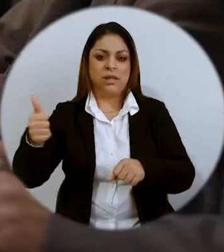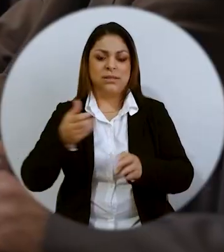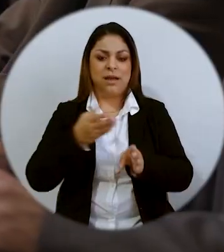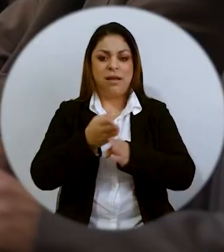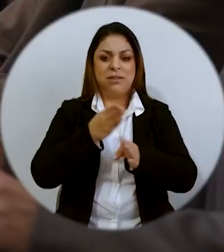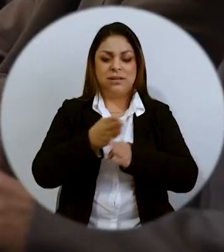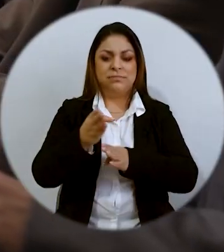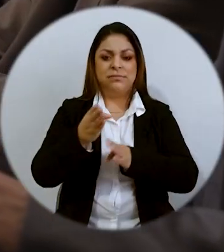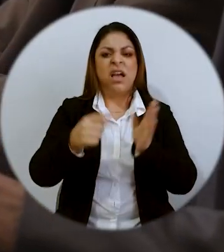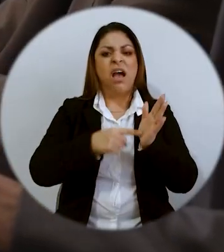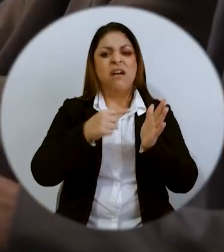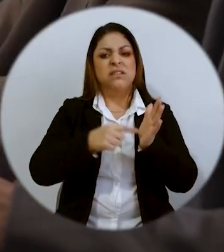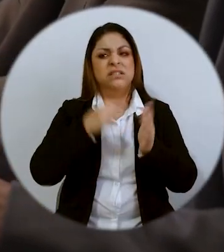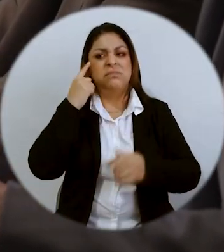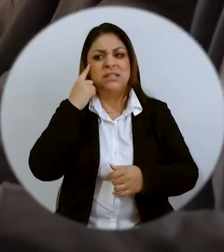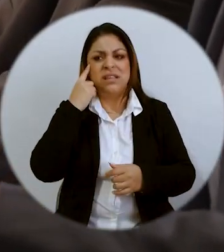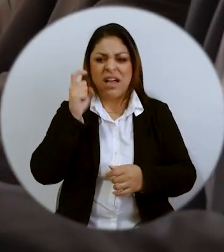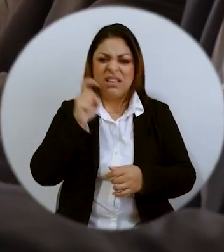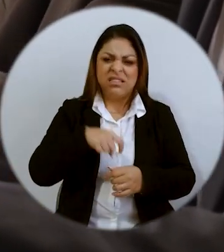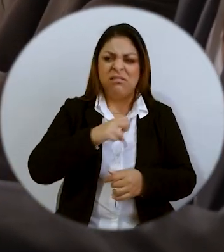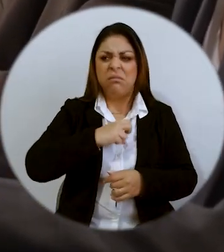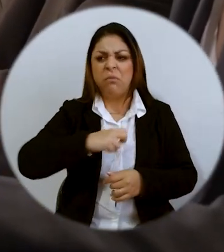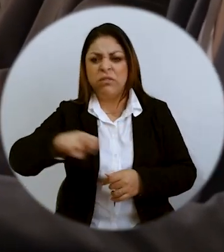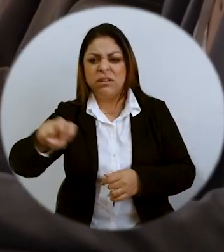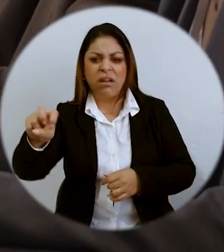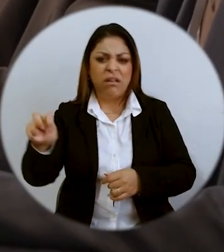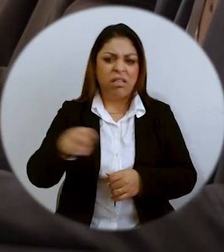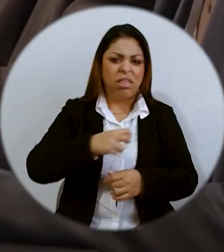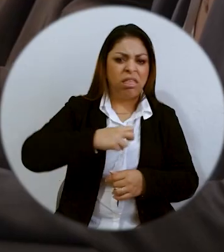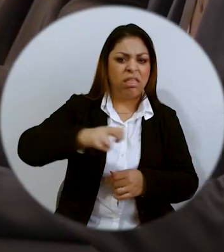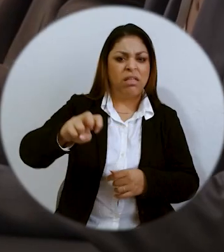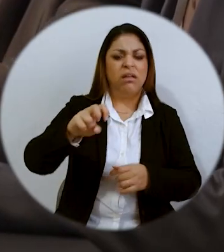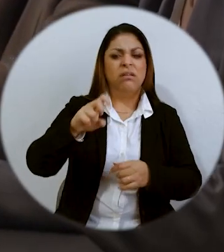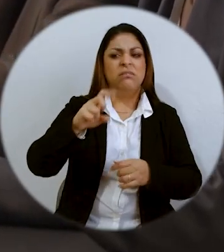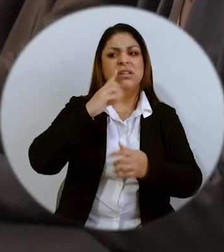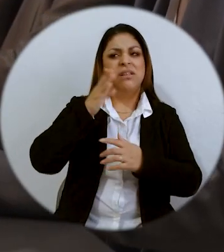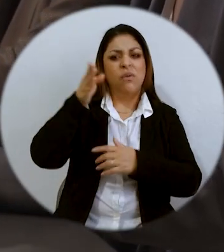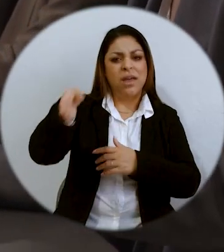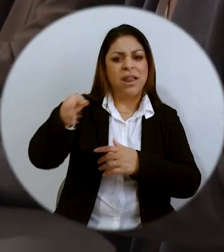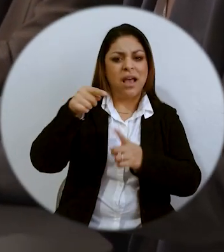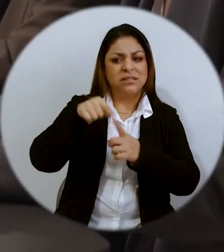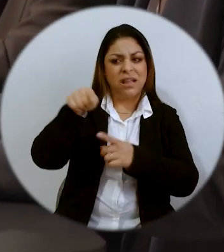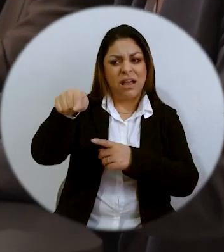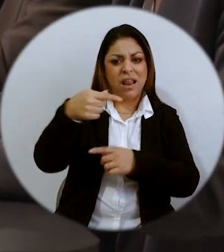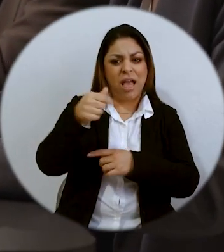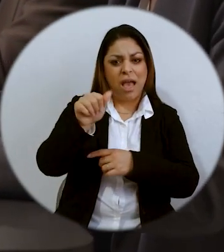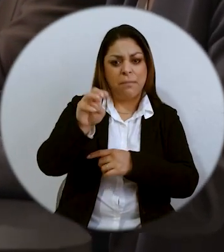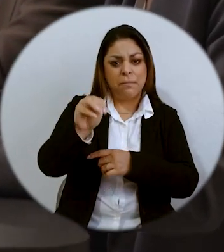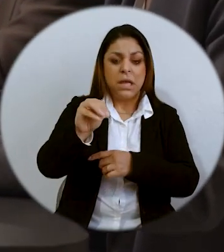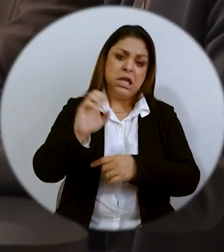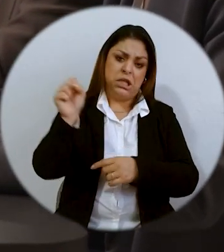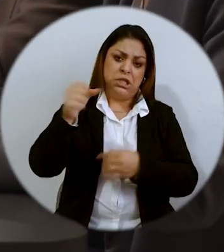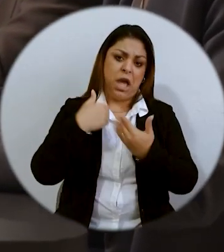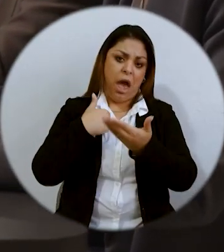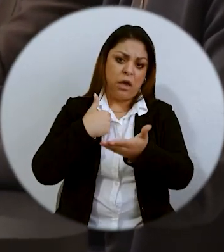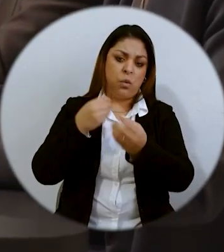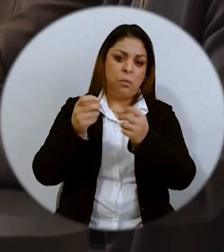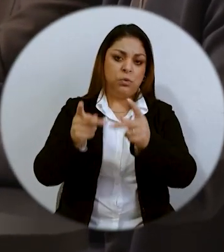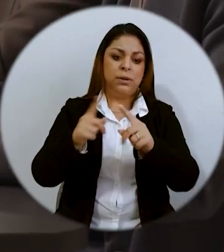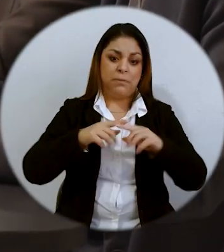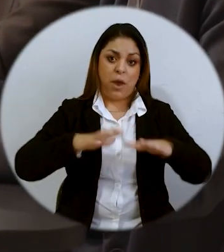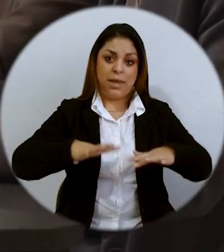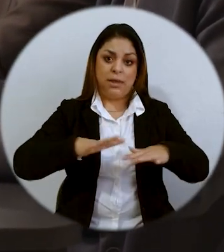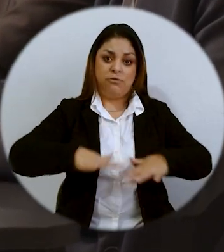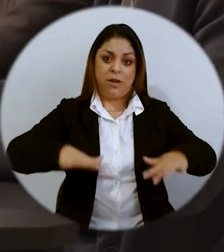tener todas estas carreras. Algunas veces se ha creído que es que hay que movilizarse mucho, que hay que ir directamente hasta la parte de la GAM, y aunque tal vez ahí también